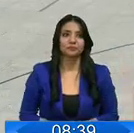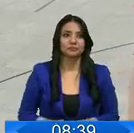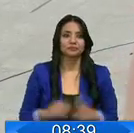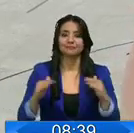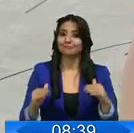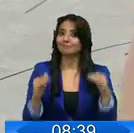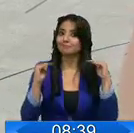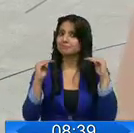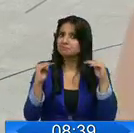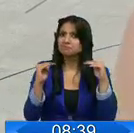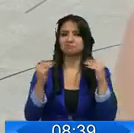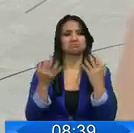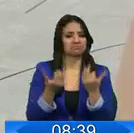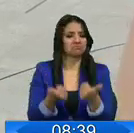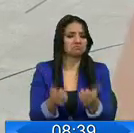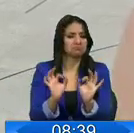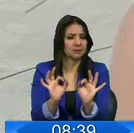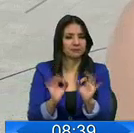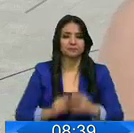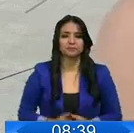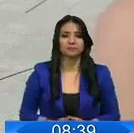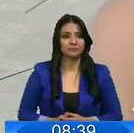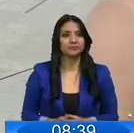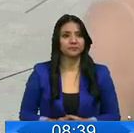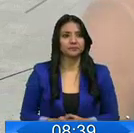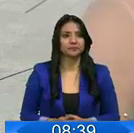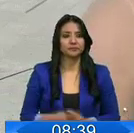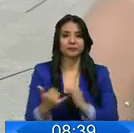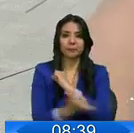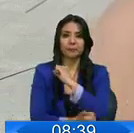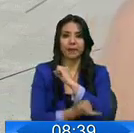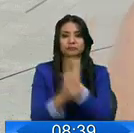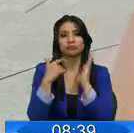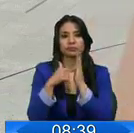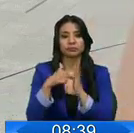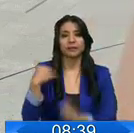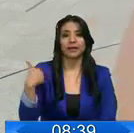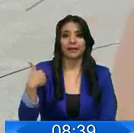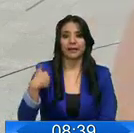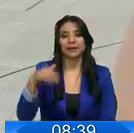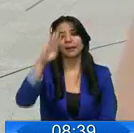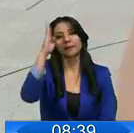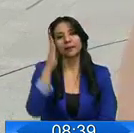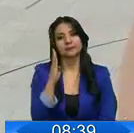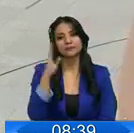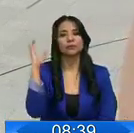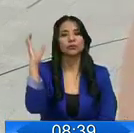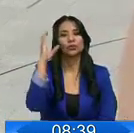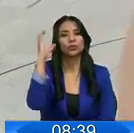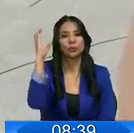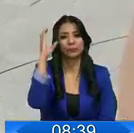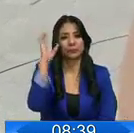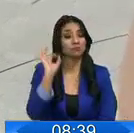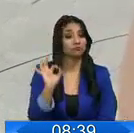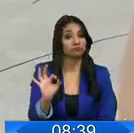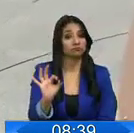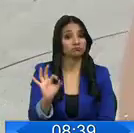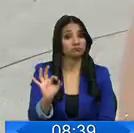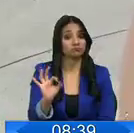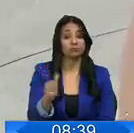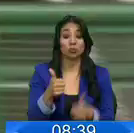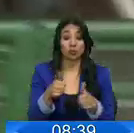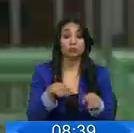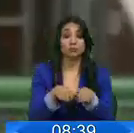bastante bueno, al menos en los países como Argentina, Brasil, Colombia, es grande y hay muy buena